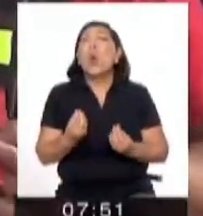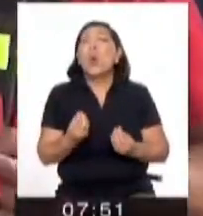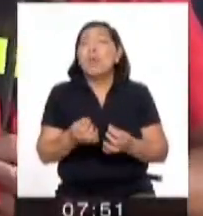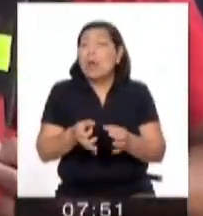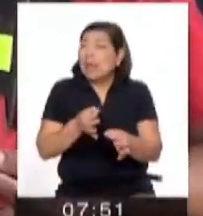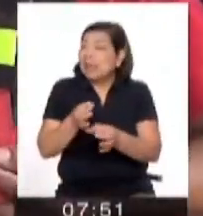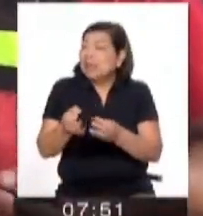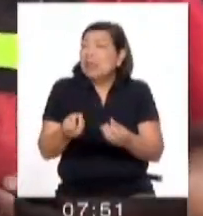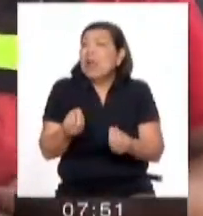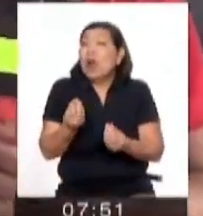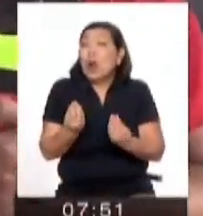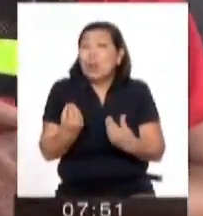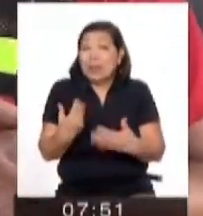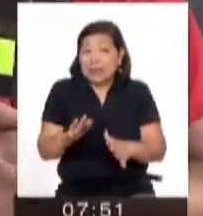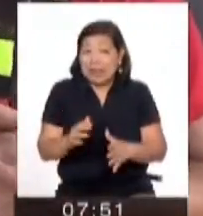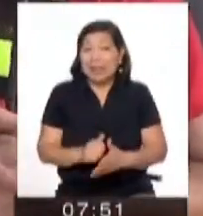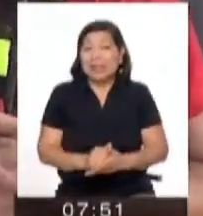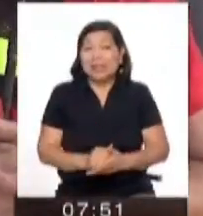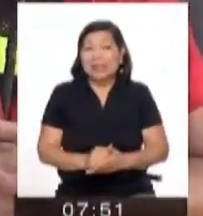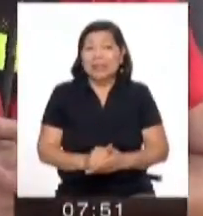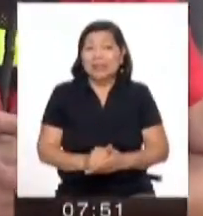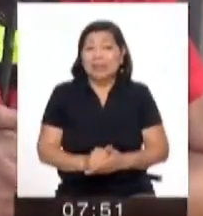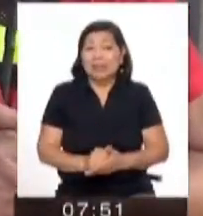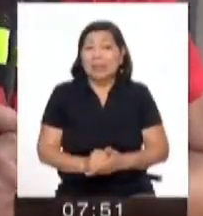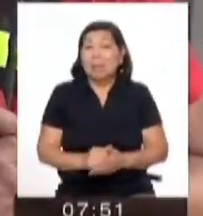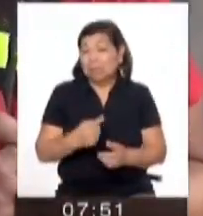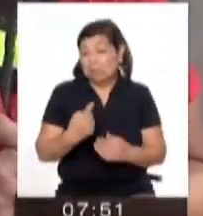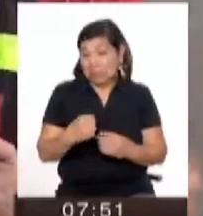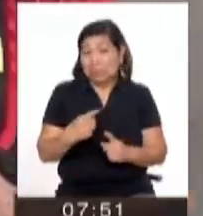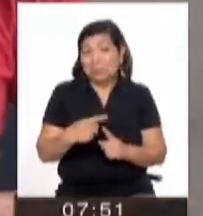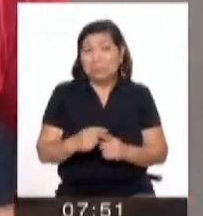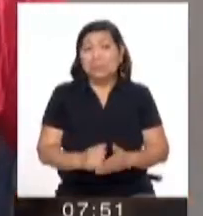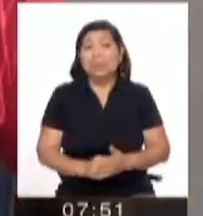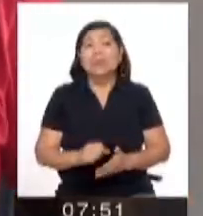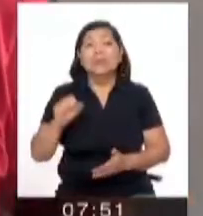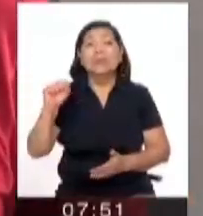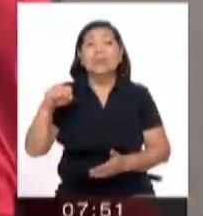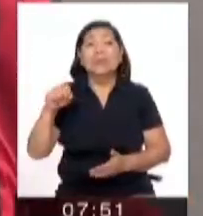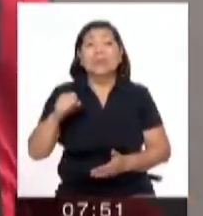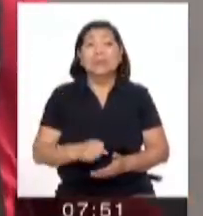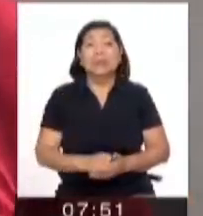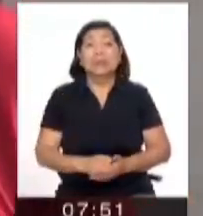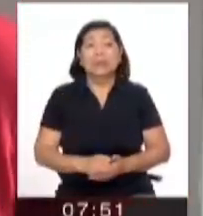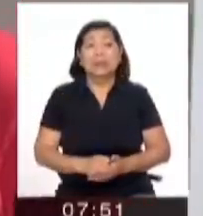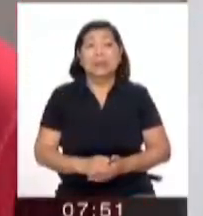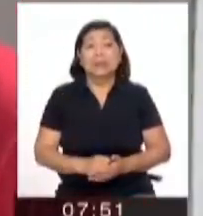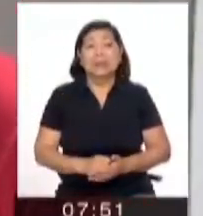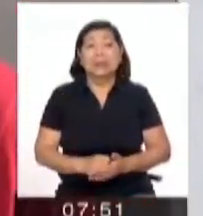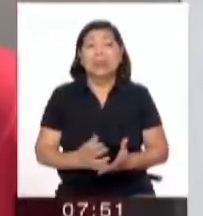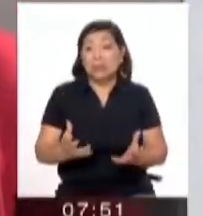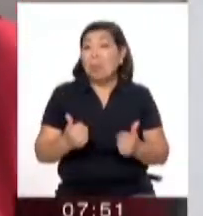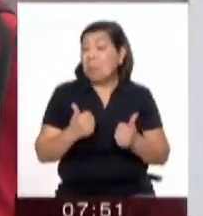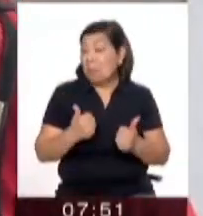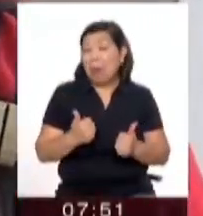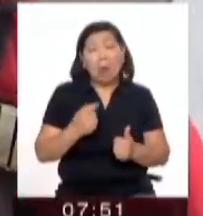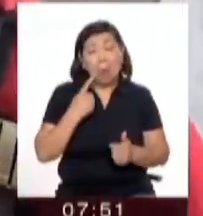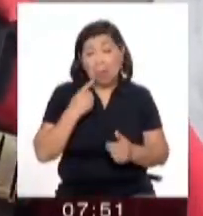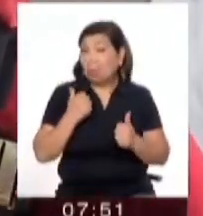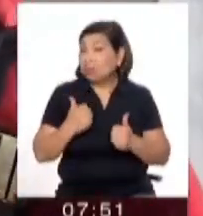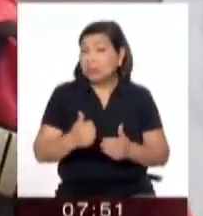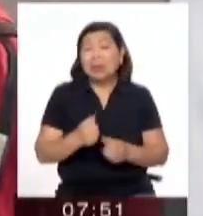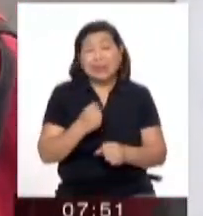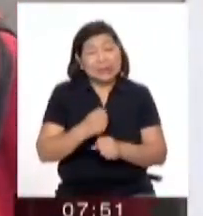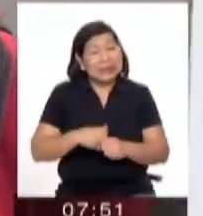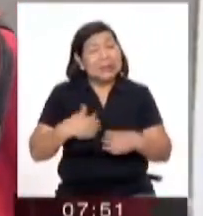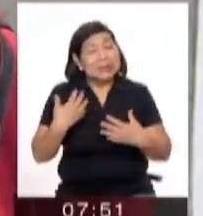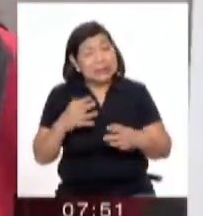de cómo se logró de manera positiva ese rescate, ¿no? Sí, bueno, hemos logrado un rescate exitoso. Después de un